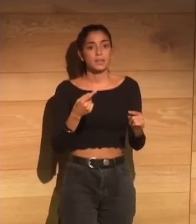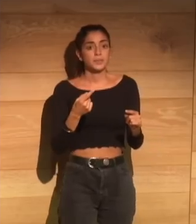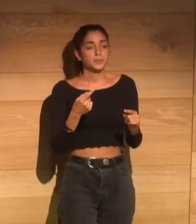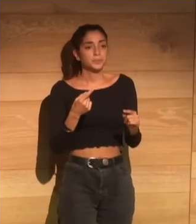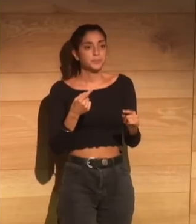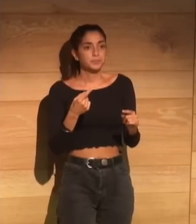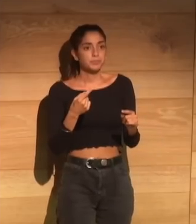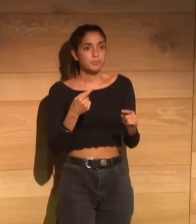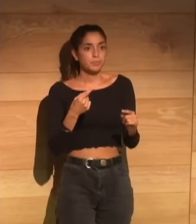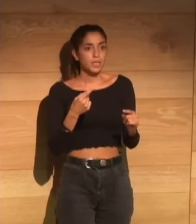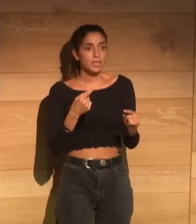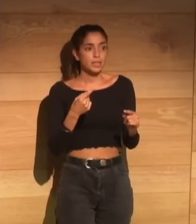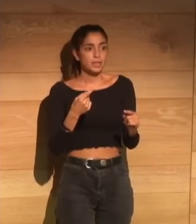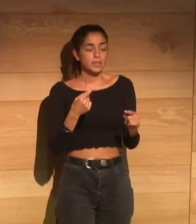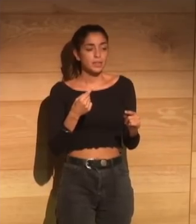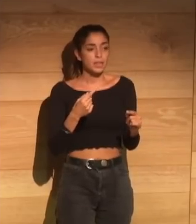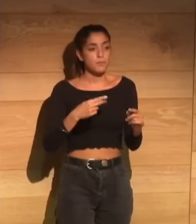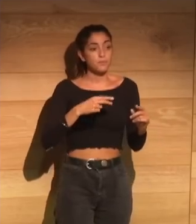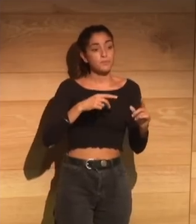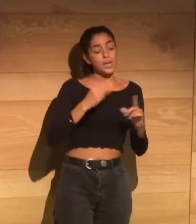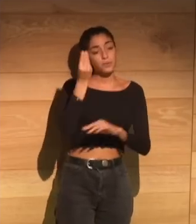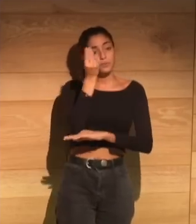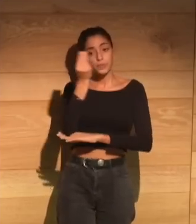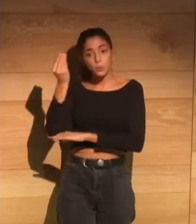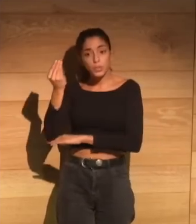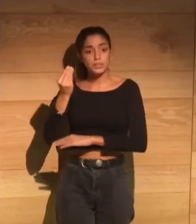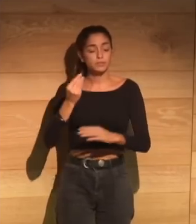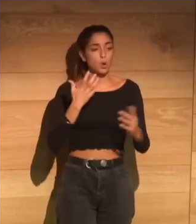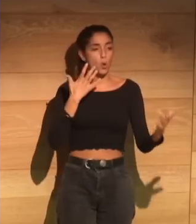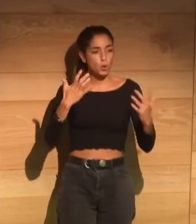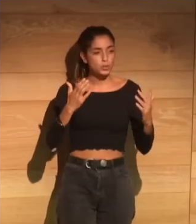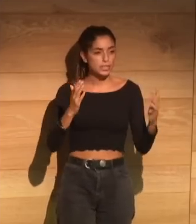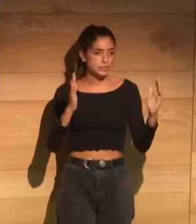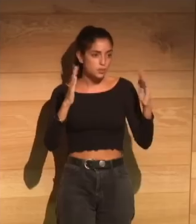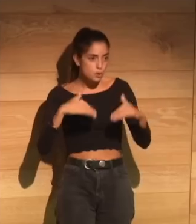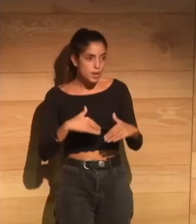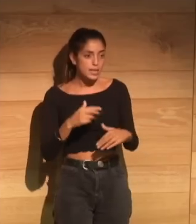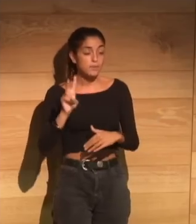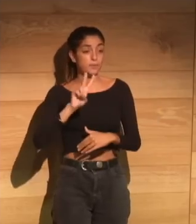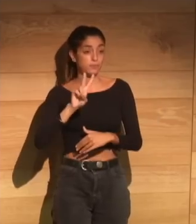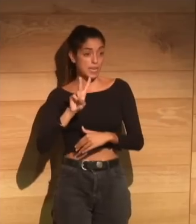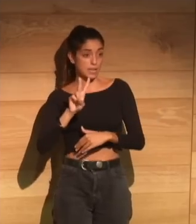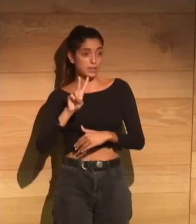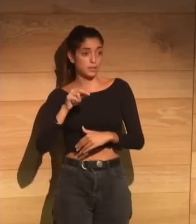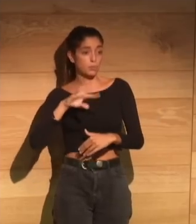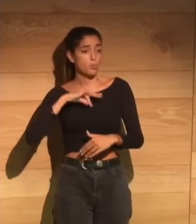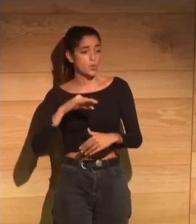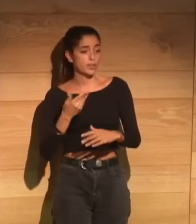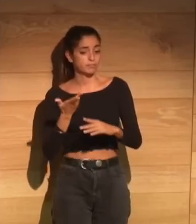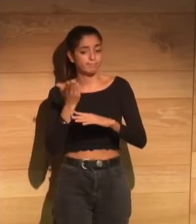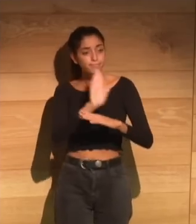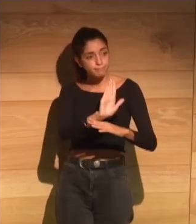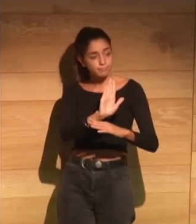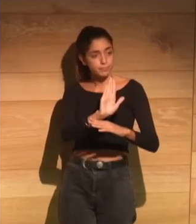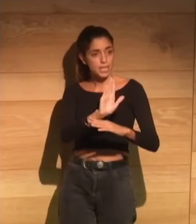lejanas, empiezan a perder definición, empiezan a perder contraste, y Velázquez es capaz de representar eso, de